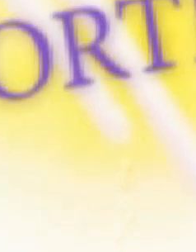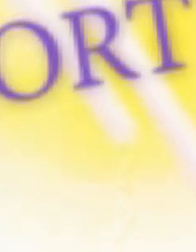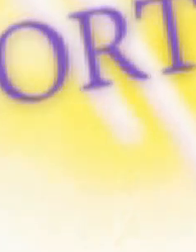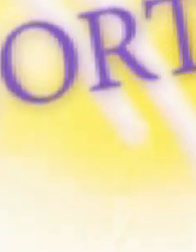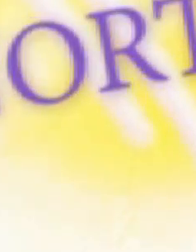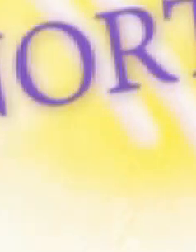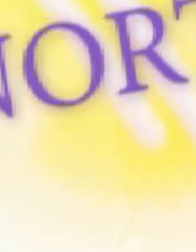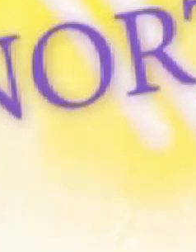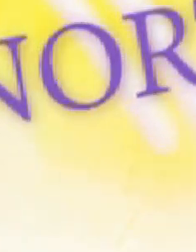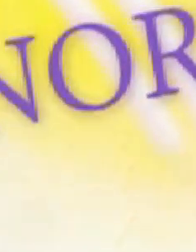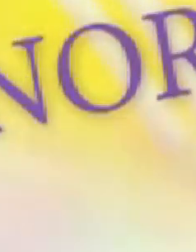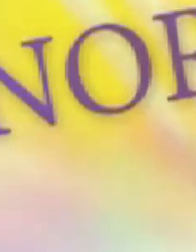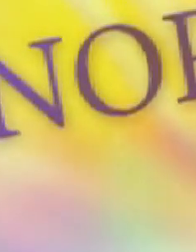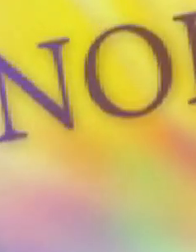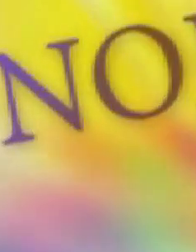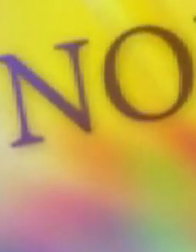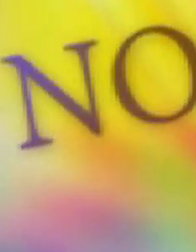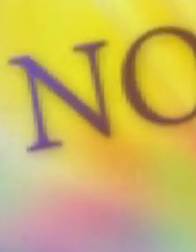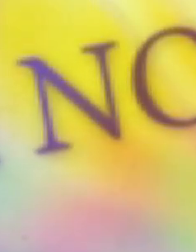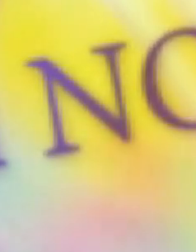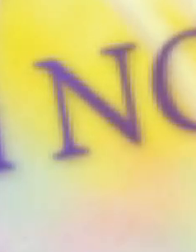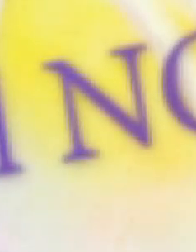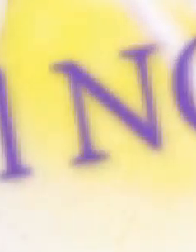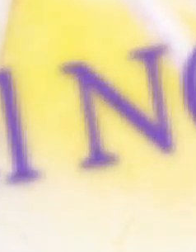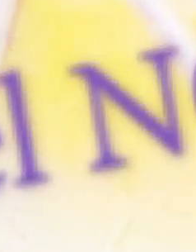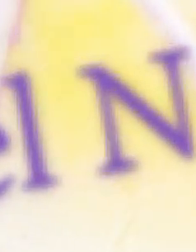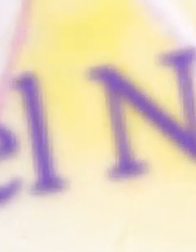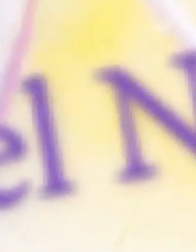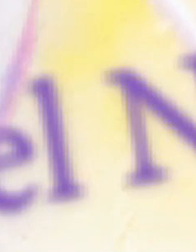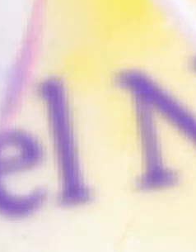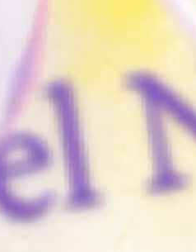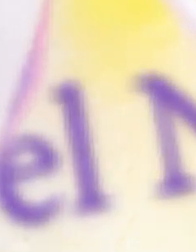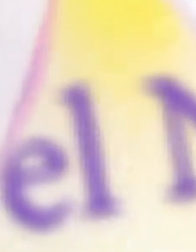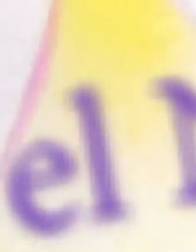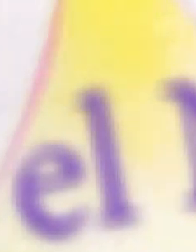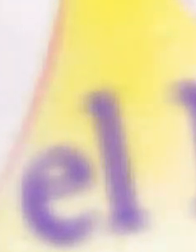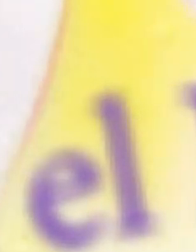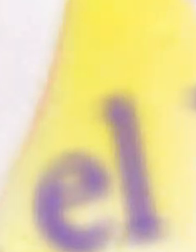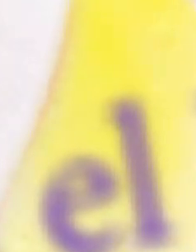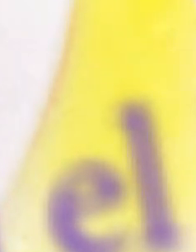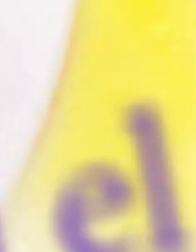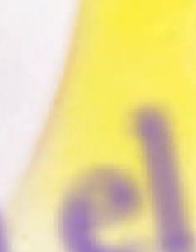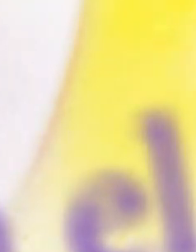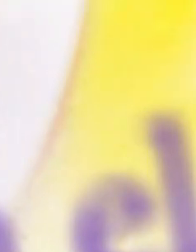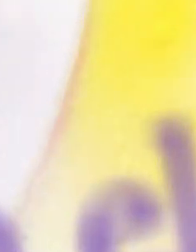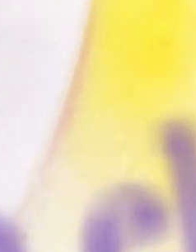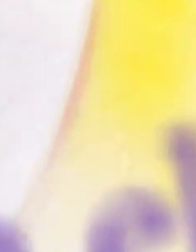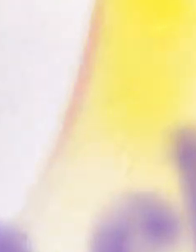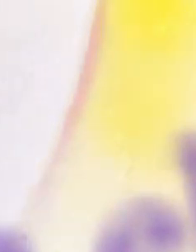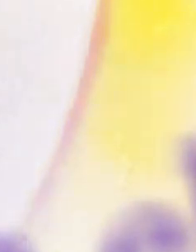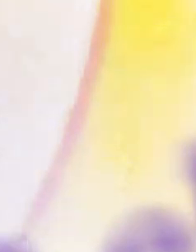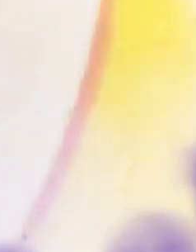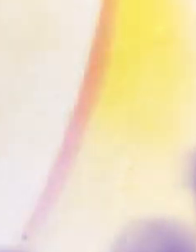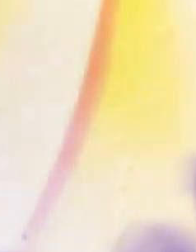Para usted, para los que viven lejos de un templo, los que están enfermos, presos o imposibilitados